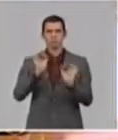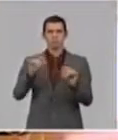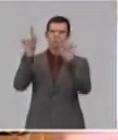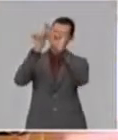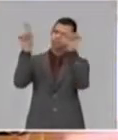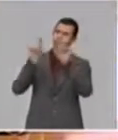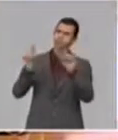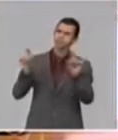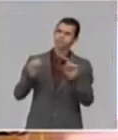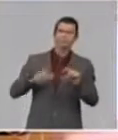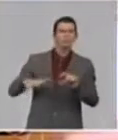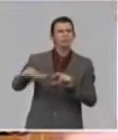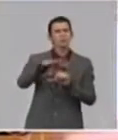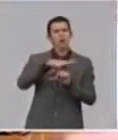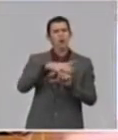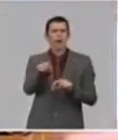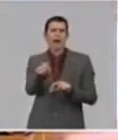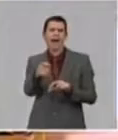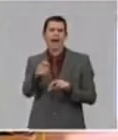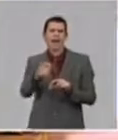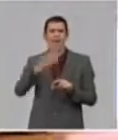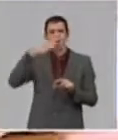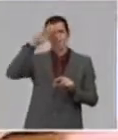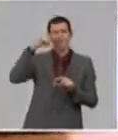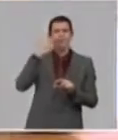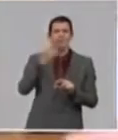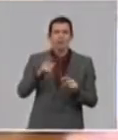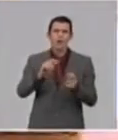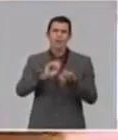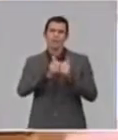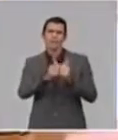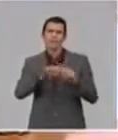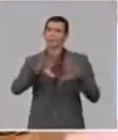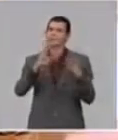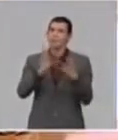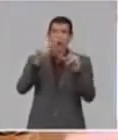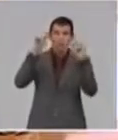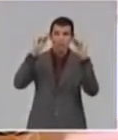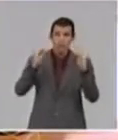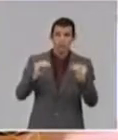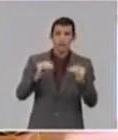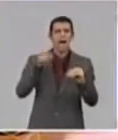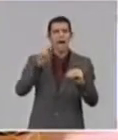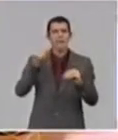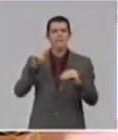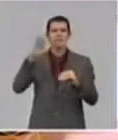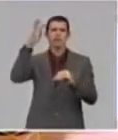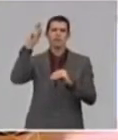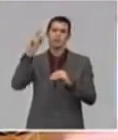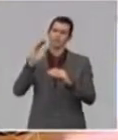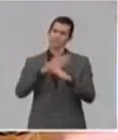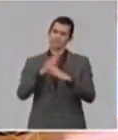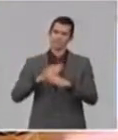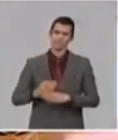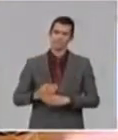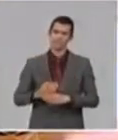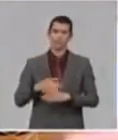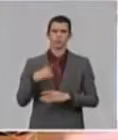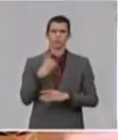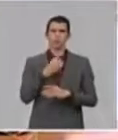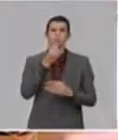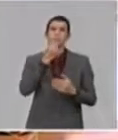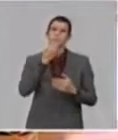nuestros, hemos puesto a disposición un grupo de teléfonos mayor que el que normalmente estamos utilizando para